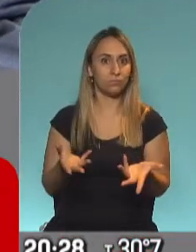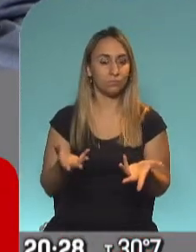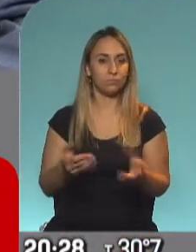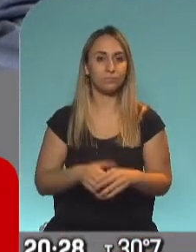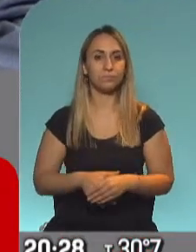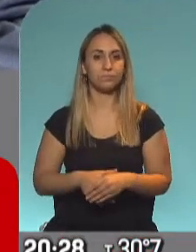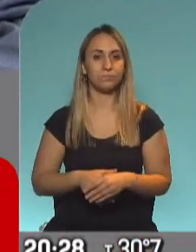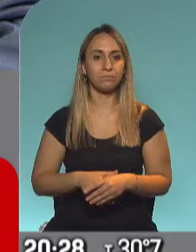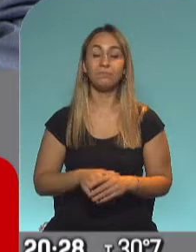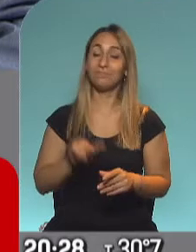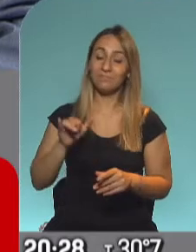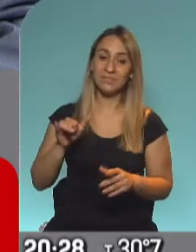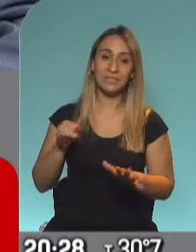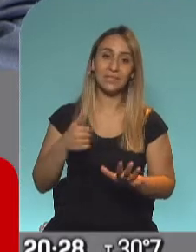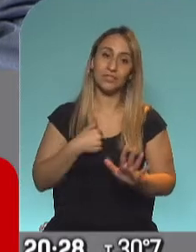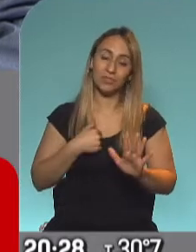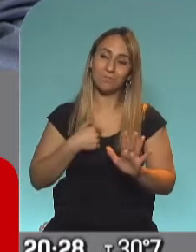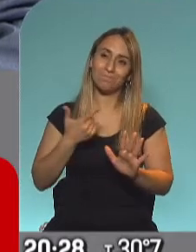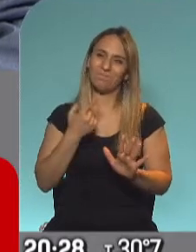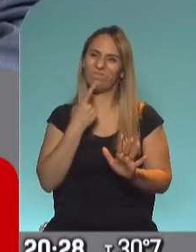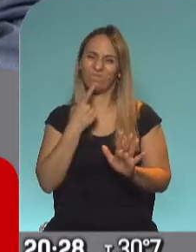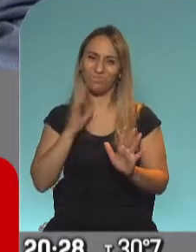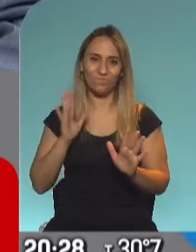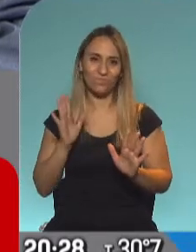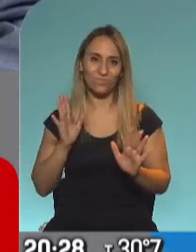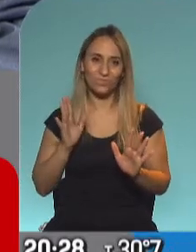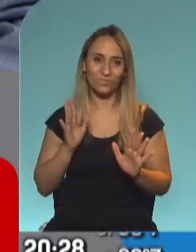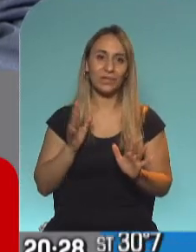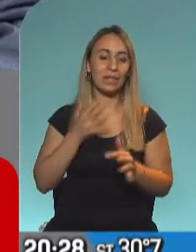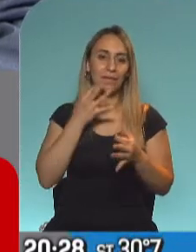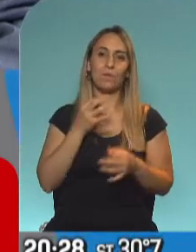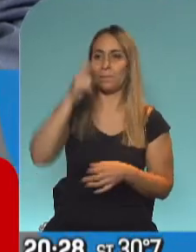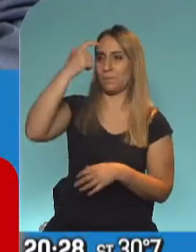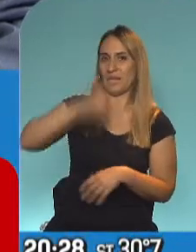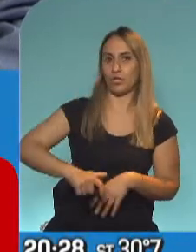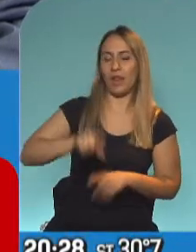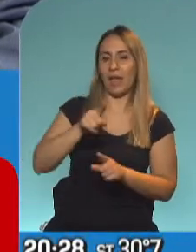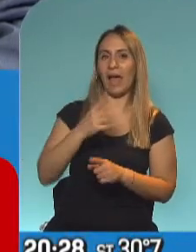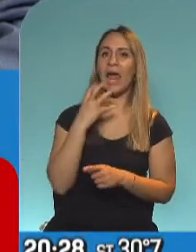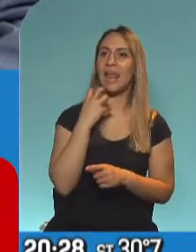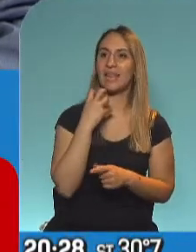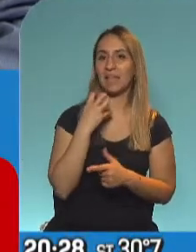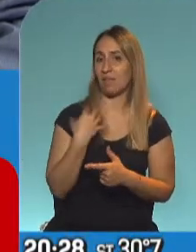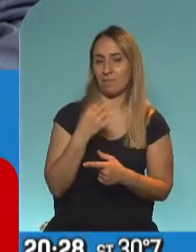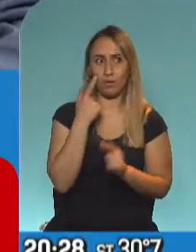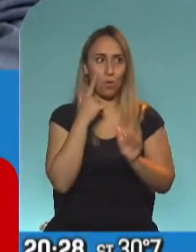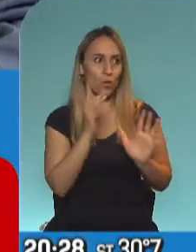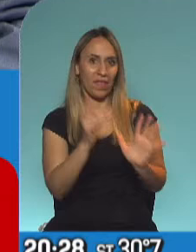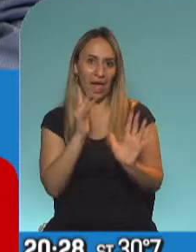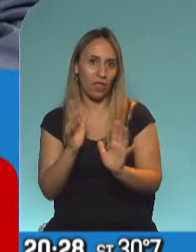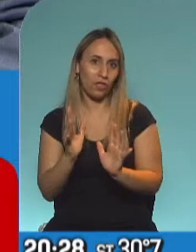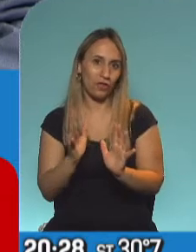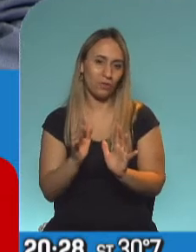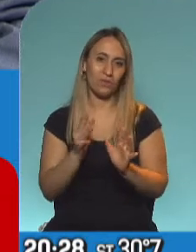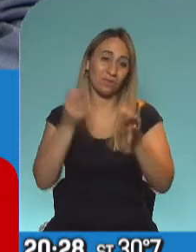Sí, yo sería relativo en eso, ¿no? Porque obviamente un alérgico es una persona que hay que tener mucho cuidado en todo, pero las vacunas